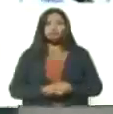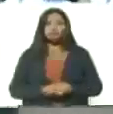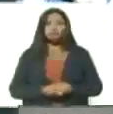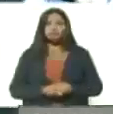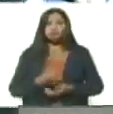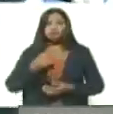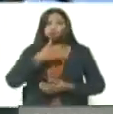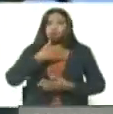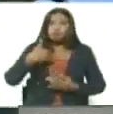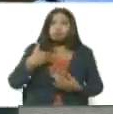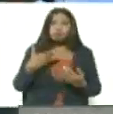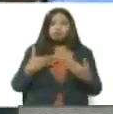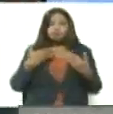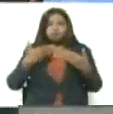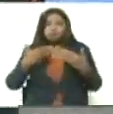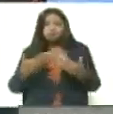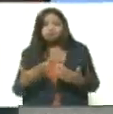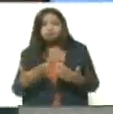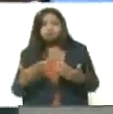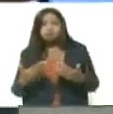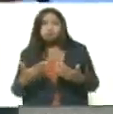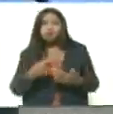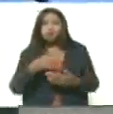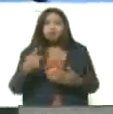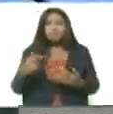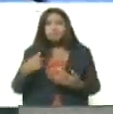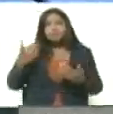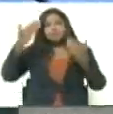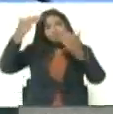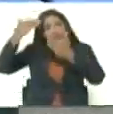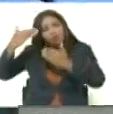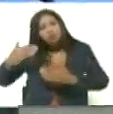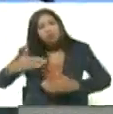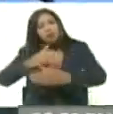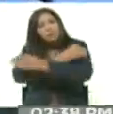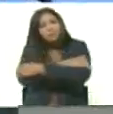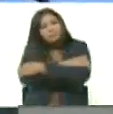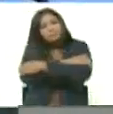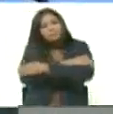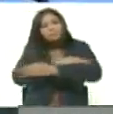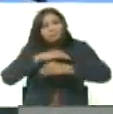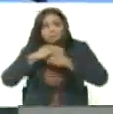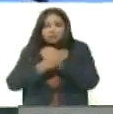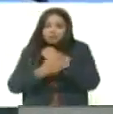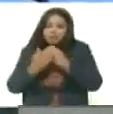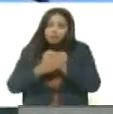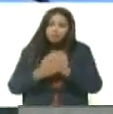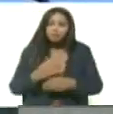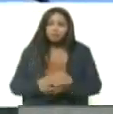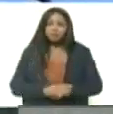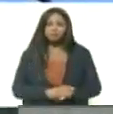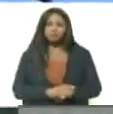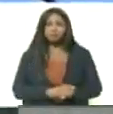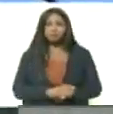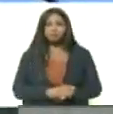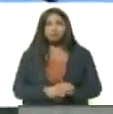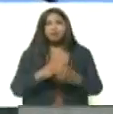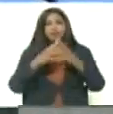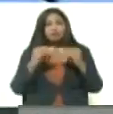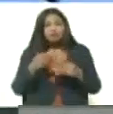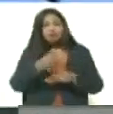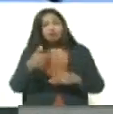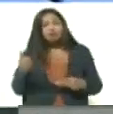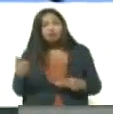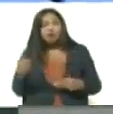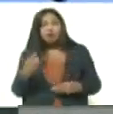Quiero darle mi saludo, mi abrazo, mi cariño a todas las jefas de